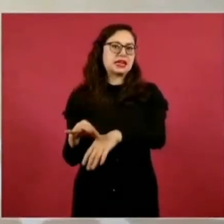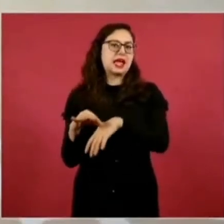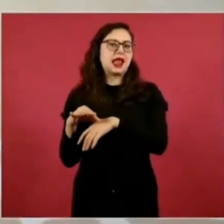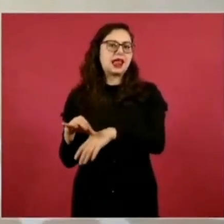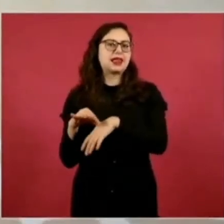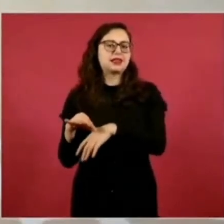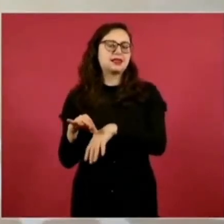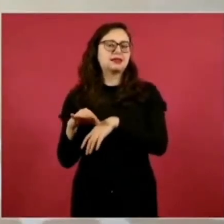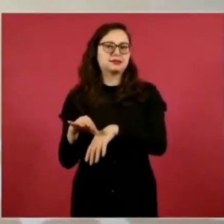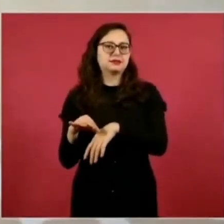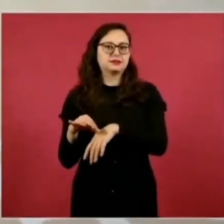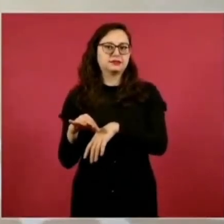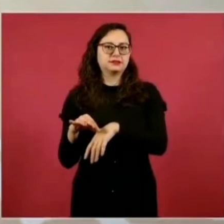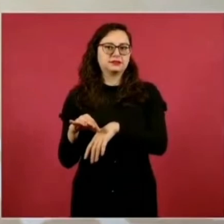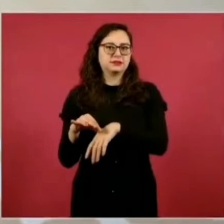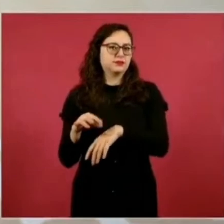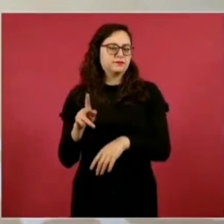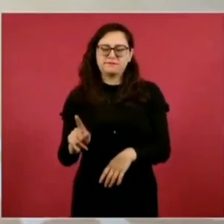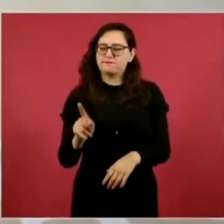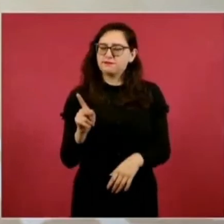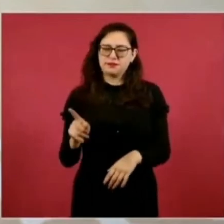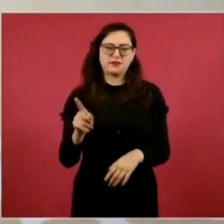cometido el